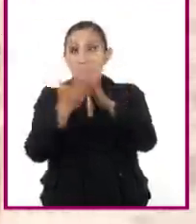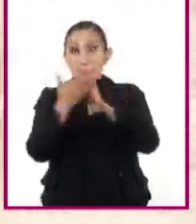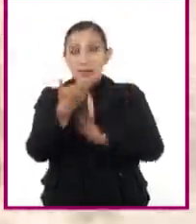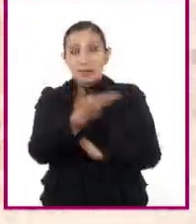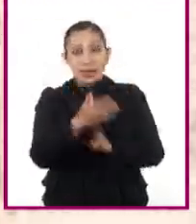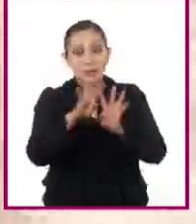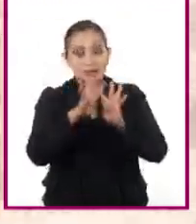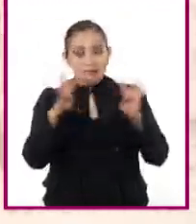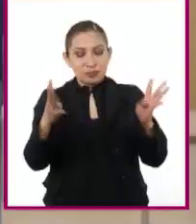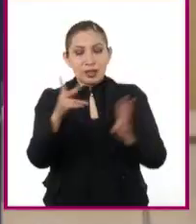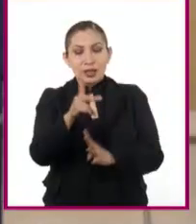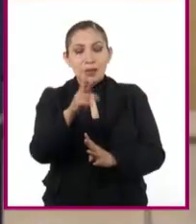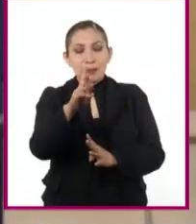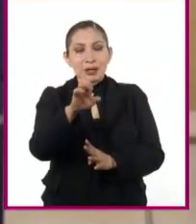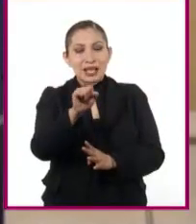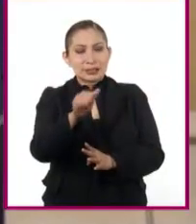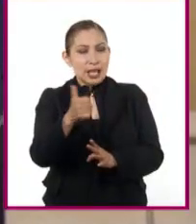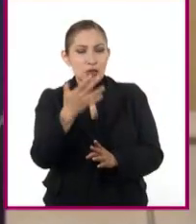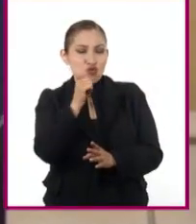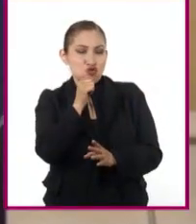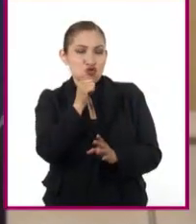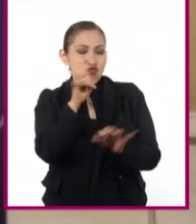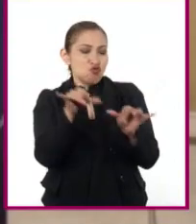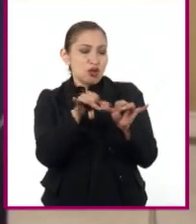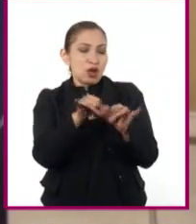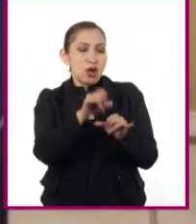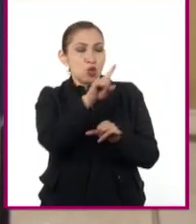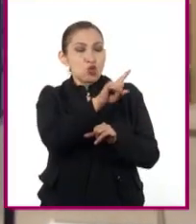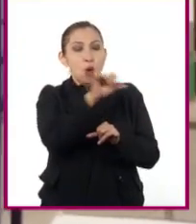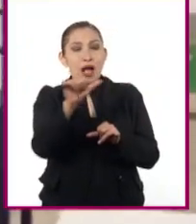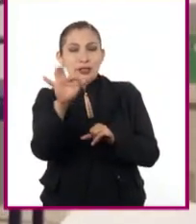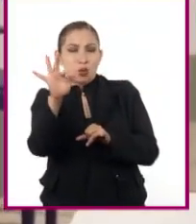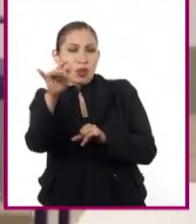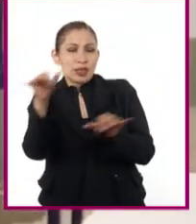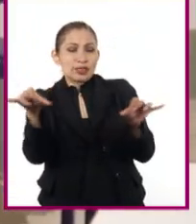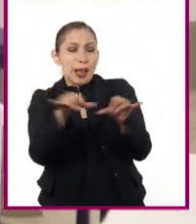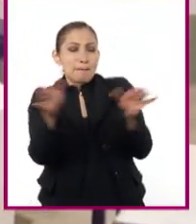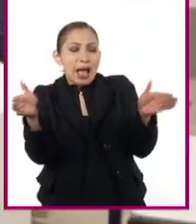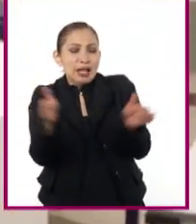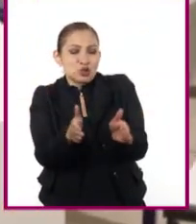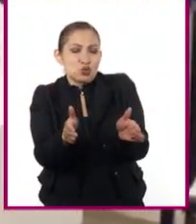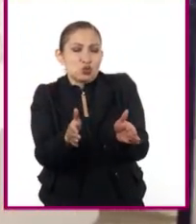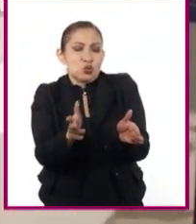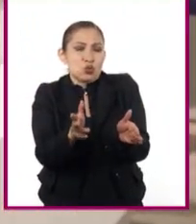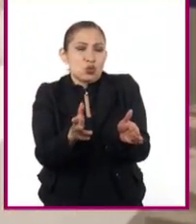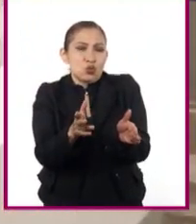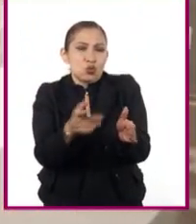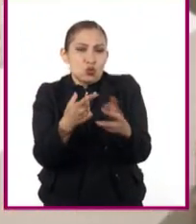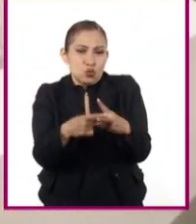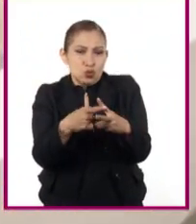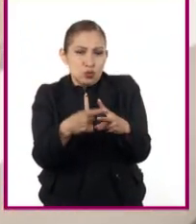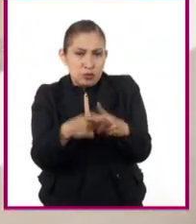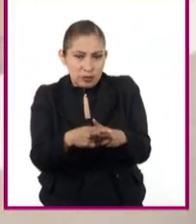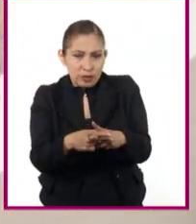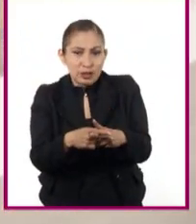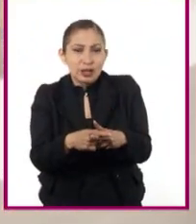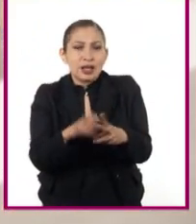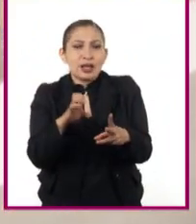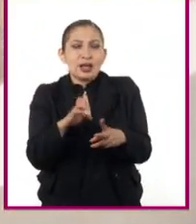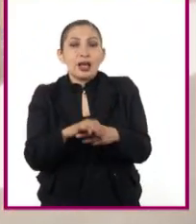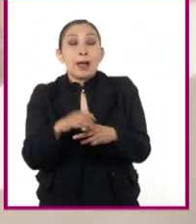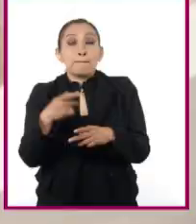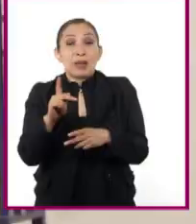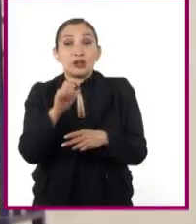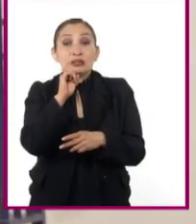es una presa que no está terminada. Tiene una escala 1 a 50. Okay. Esa es la escala geométrica. Okay.